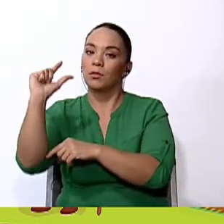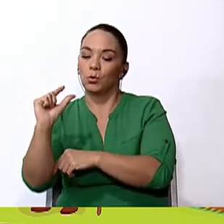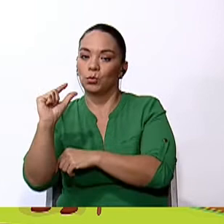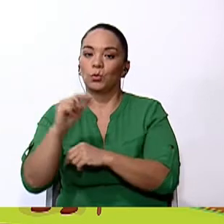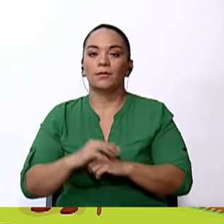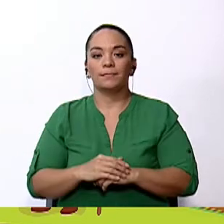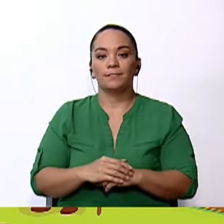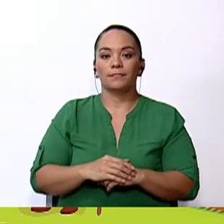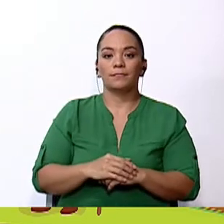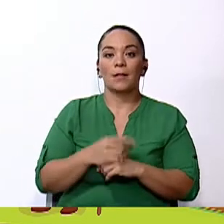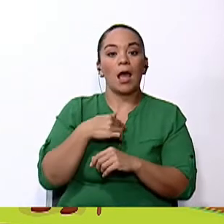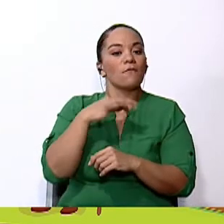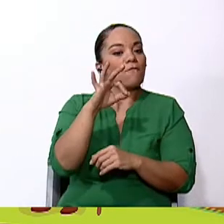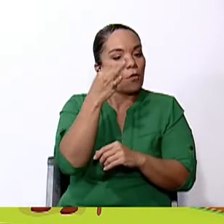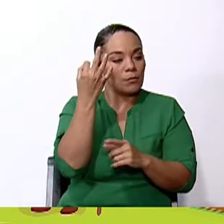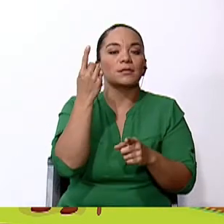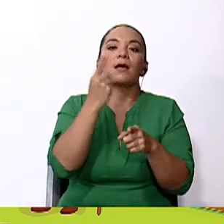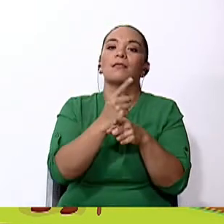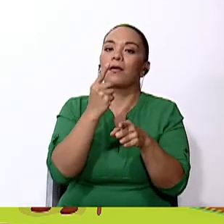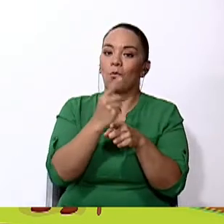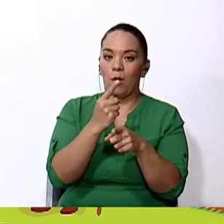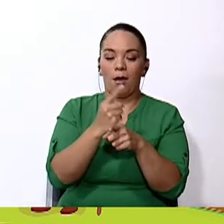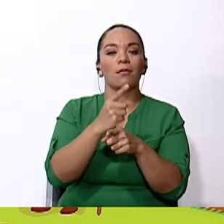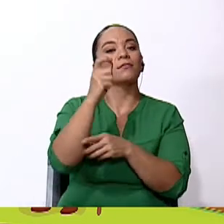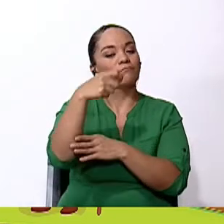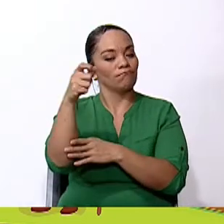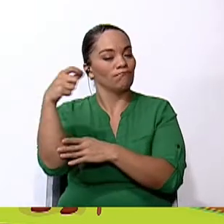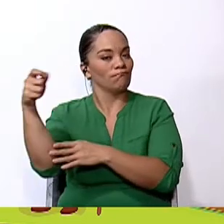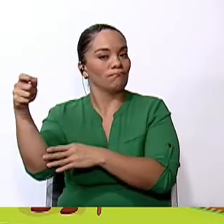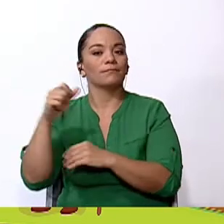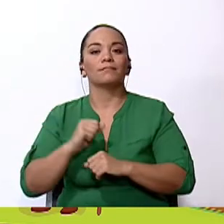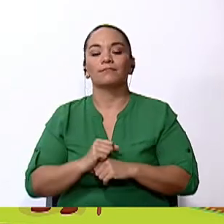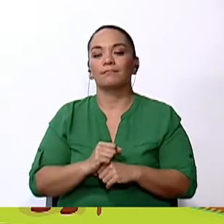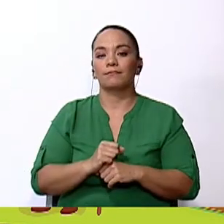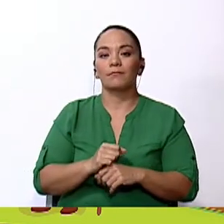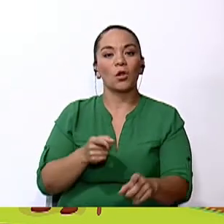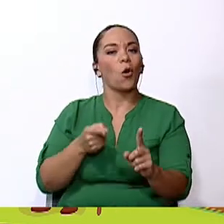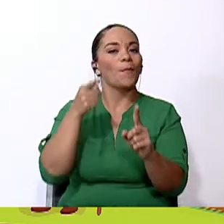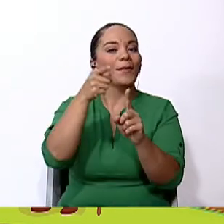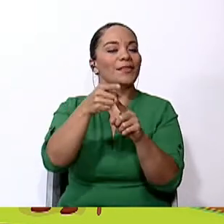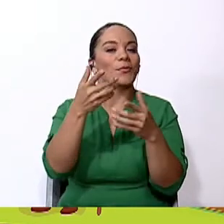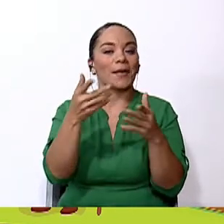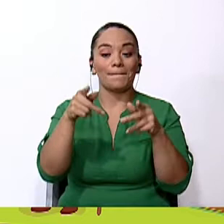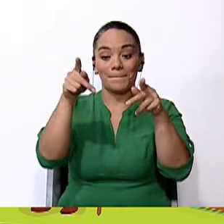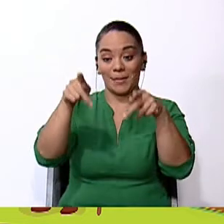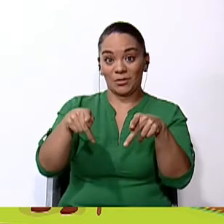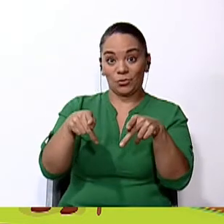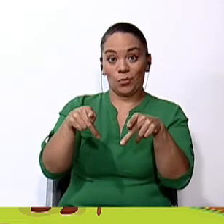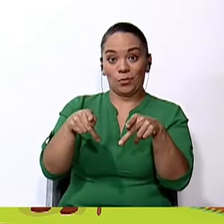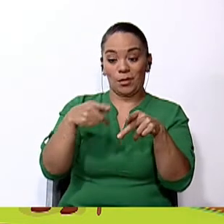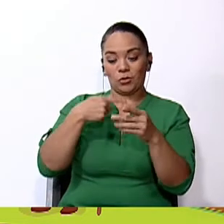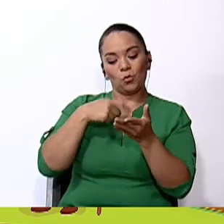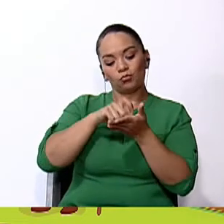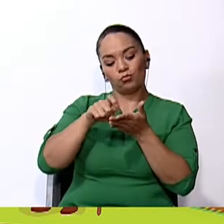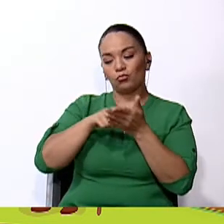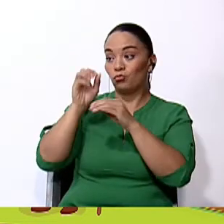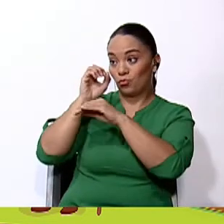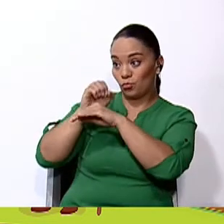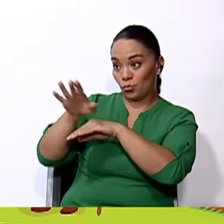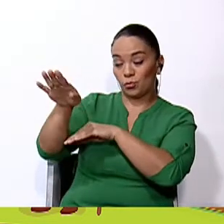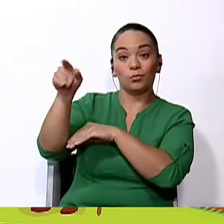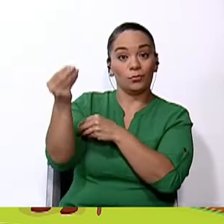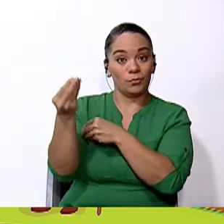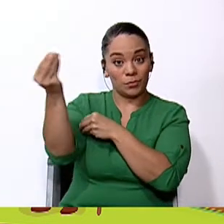tenemos formas adecuadas de hacer las letras con la única finalidad de que la persona que lee mis anotaciones las